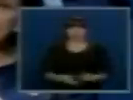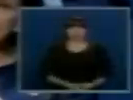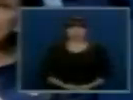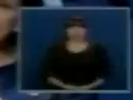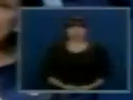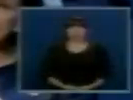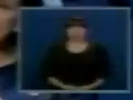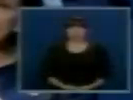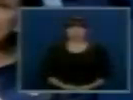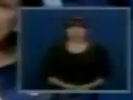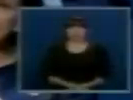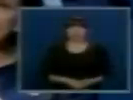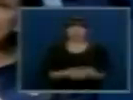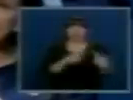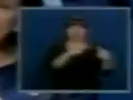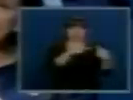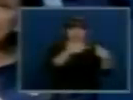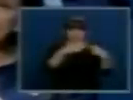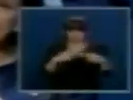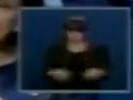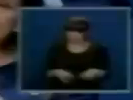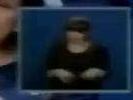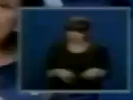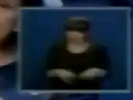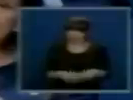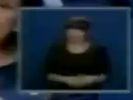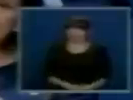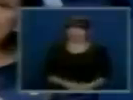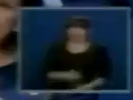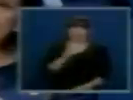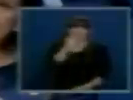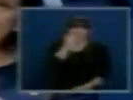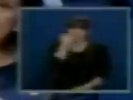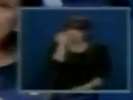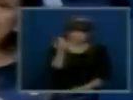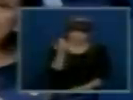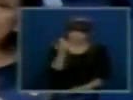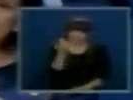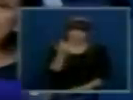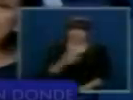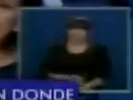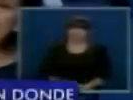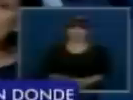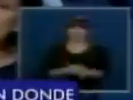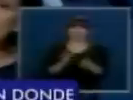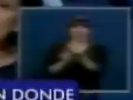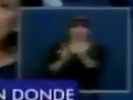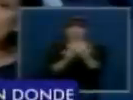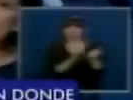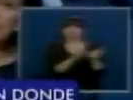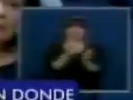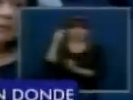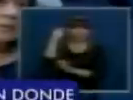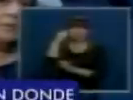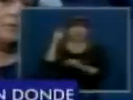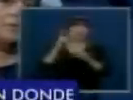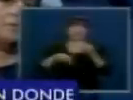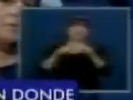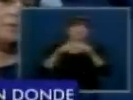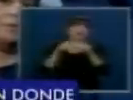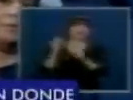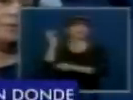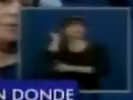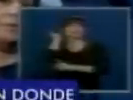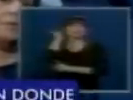la irresponsabilidad, la sinvergüenzada y las champonadas en el Estado no pueden seguir siendo disimuladas